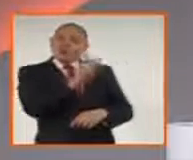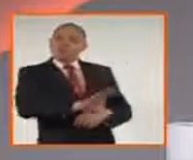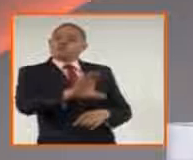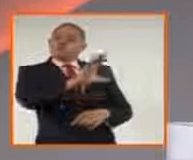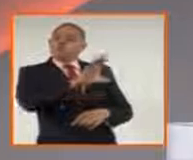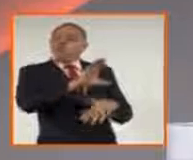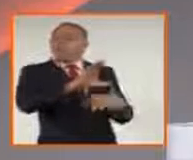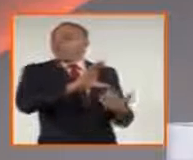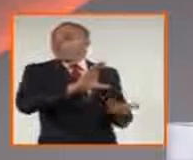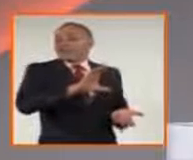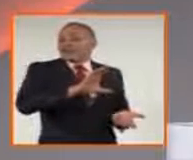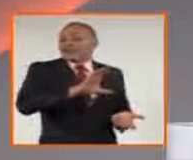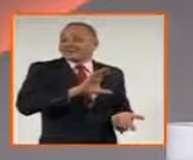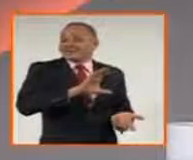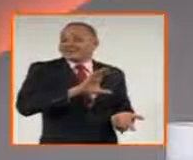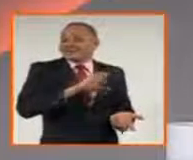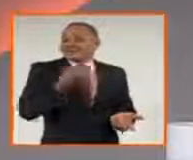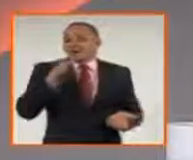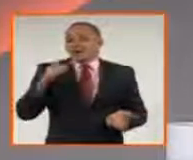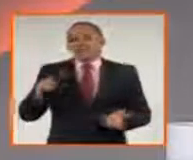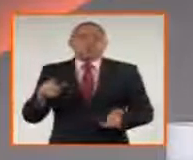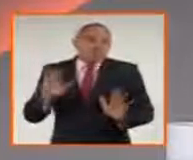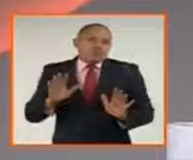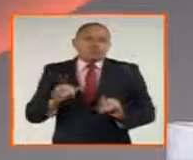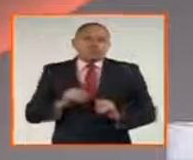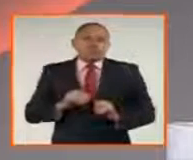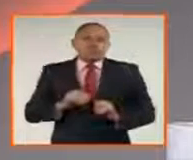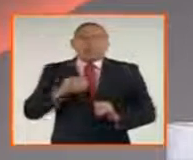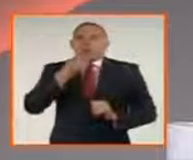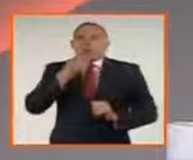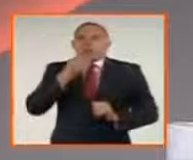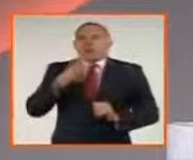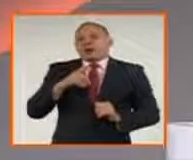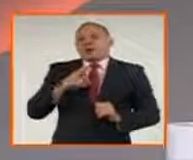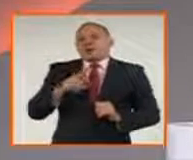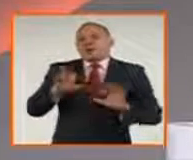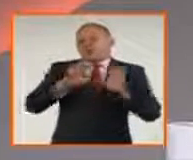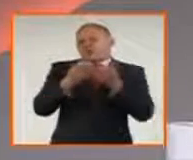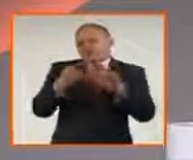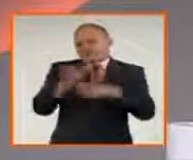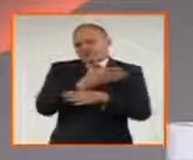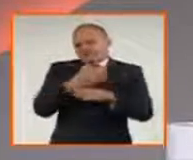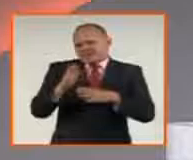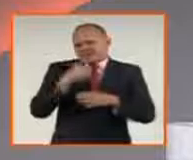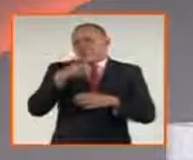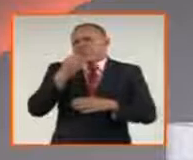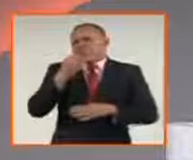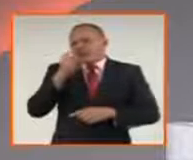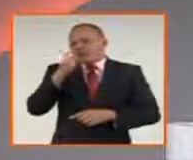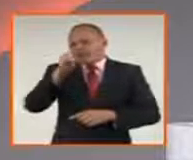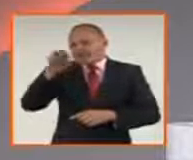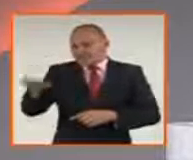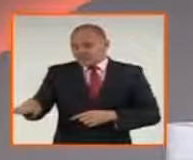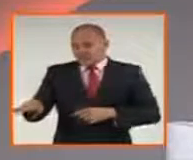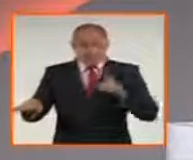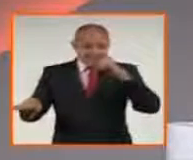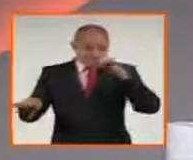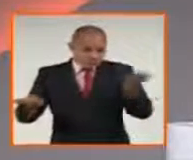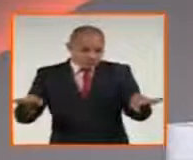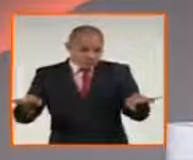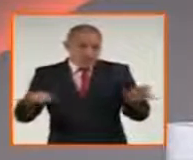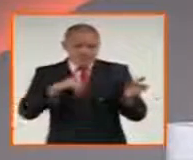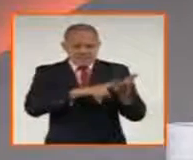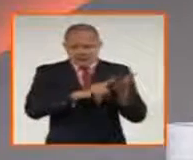Puede ser que perfectamente tengamos dos niños con las mismas o con necesidades similares, y sin embargo tengan padres